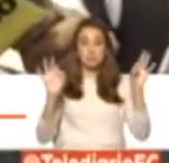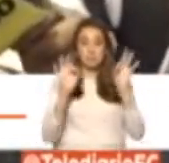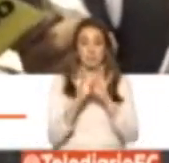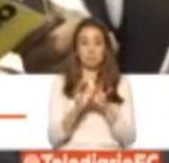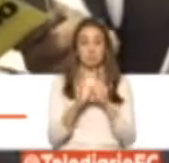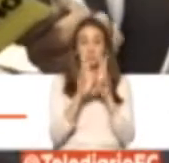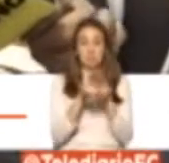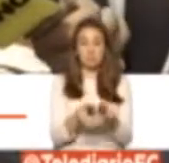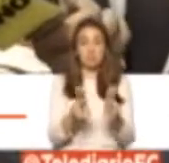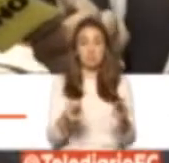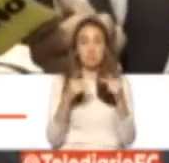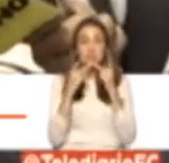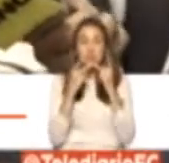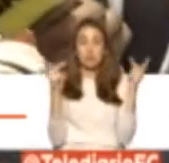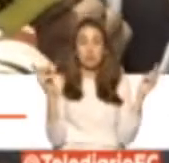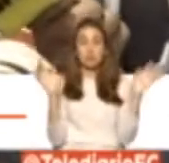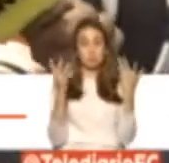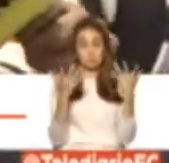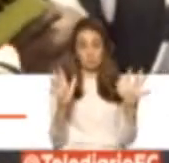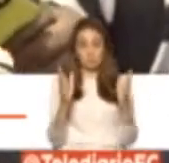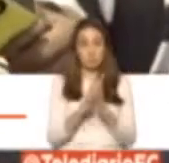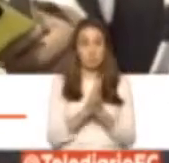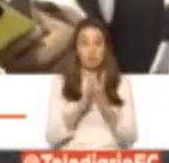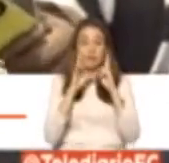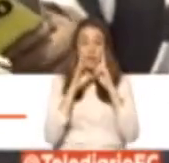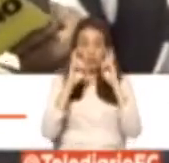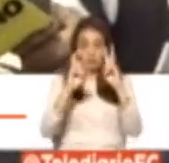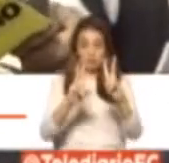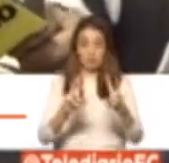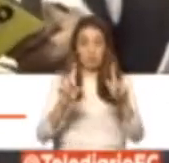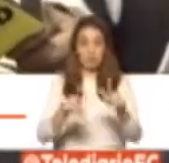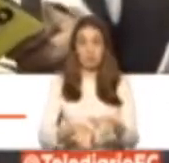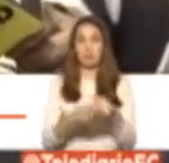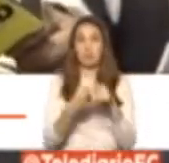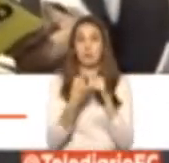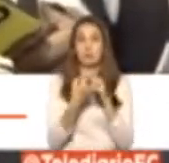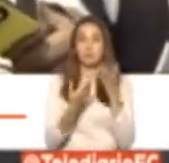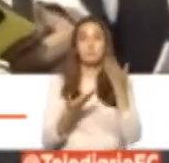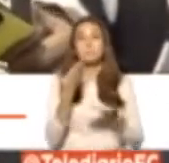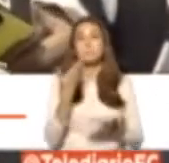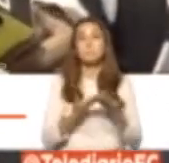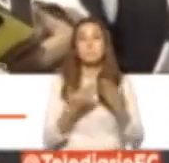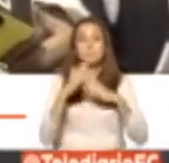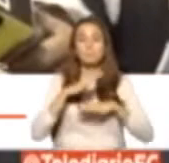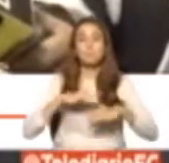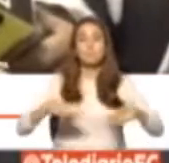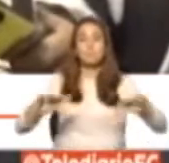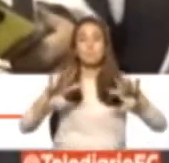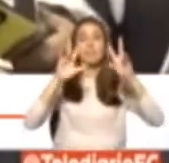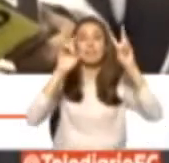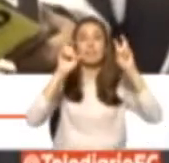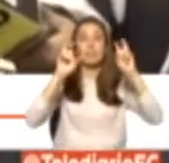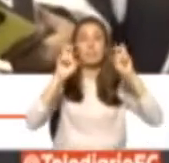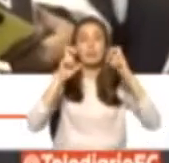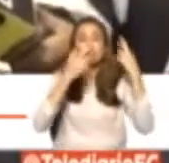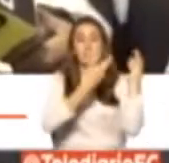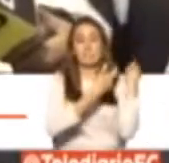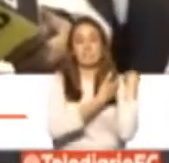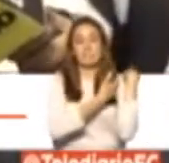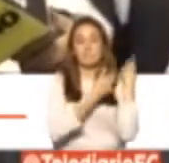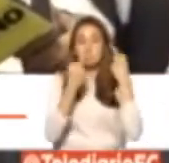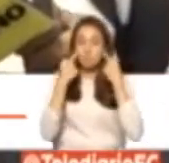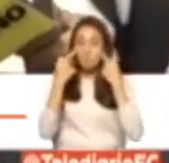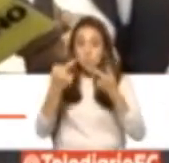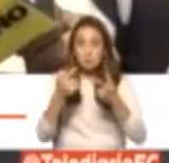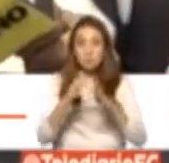naturaleza pública, y en ese sentido la declaración que inicia la Fiscalía es el ámbito al cual corresponde